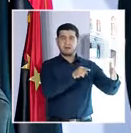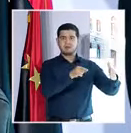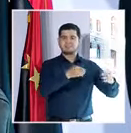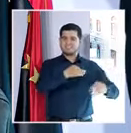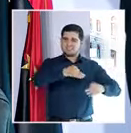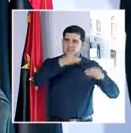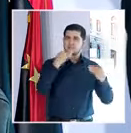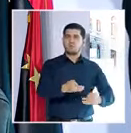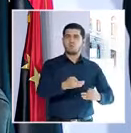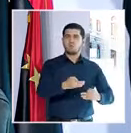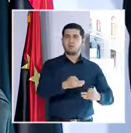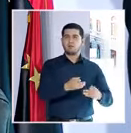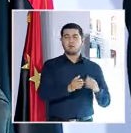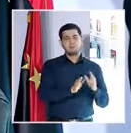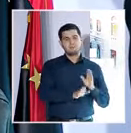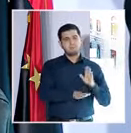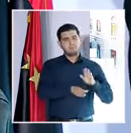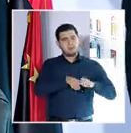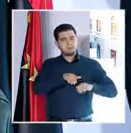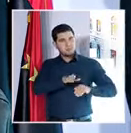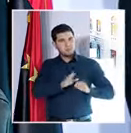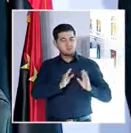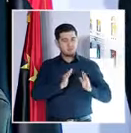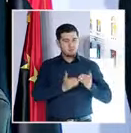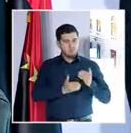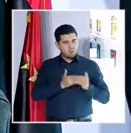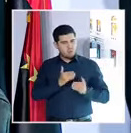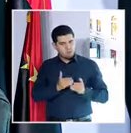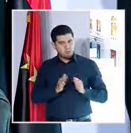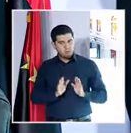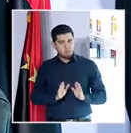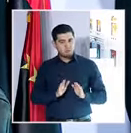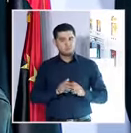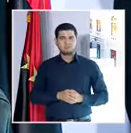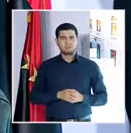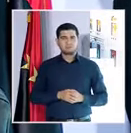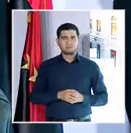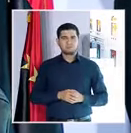gradual, dando los pasos necesarios para que muy prontamente